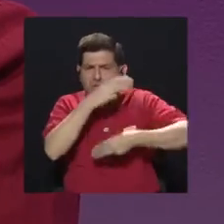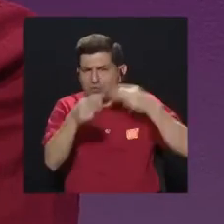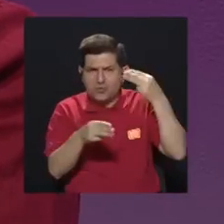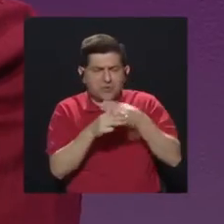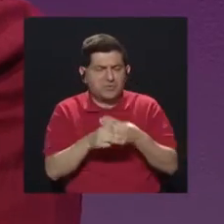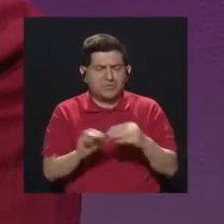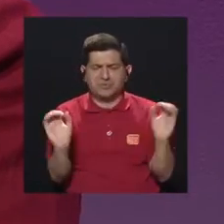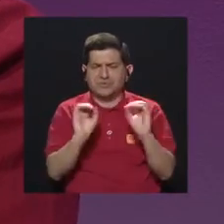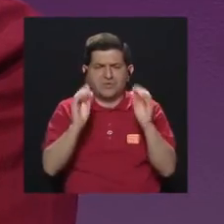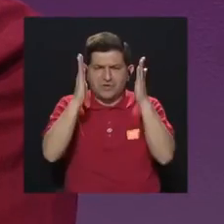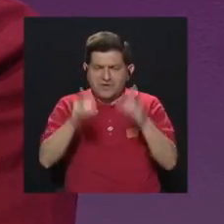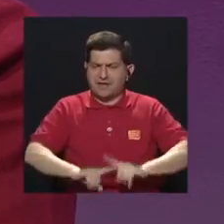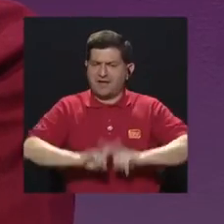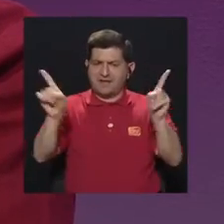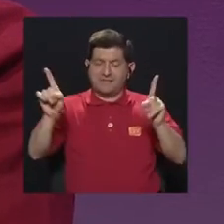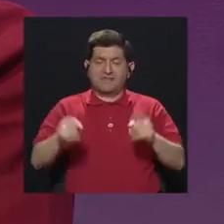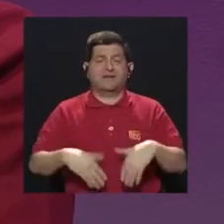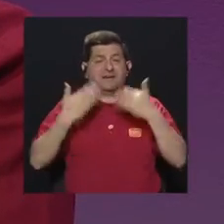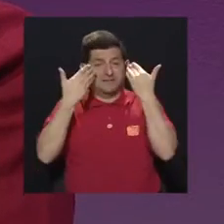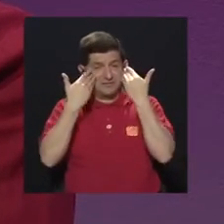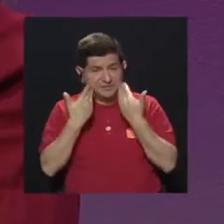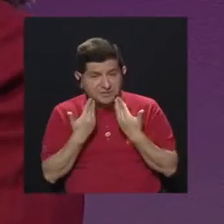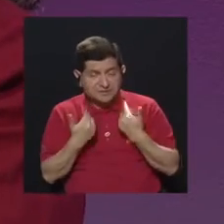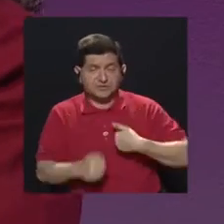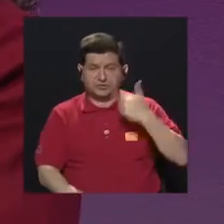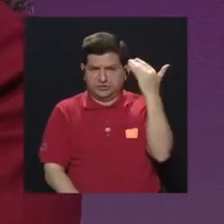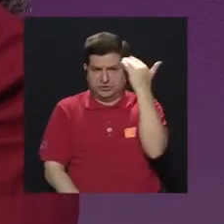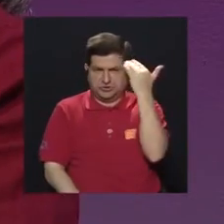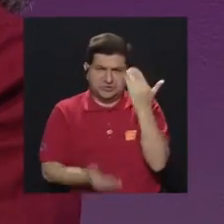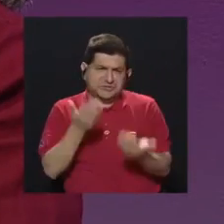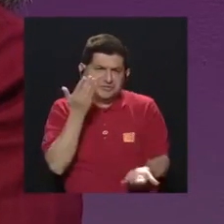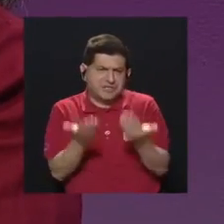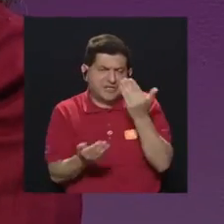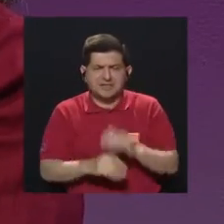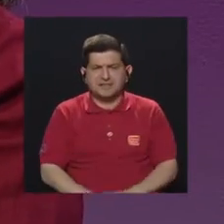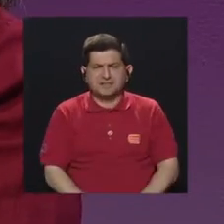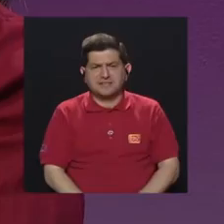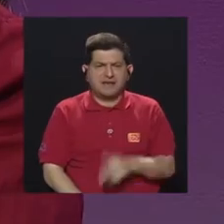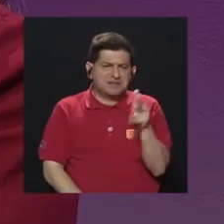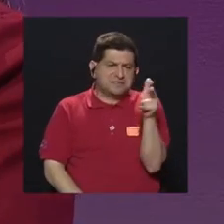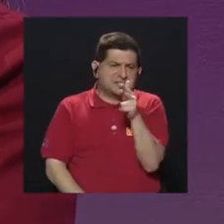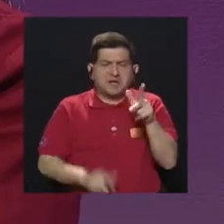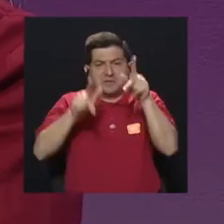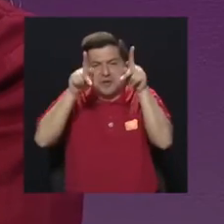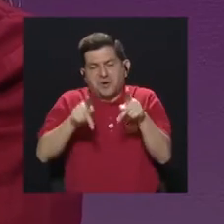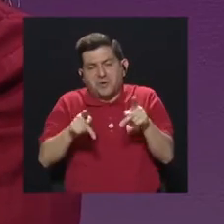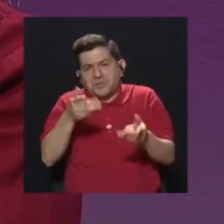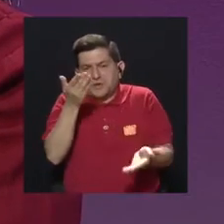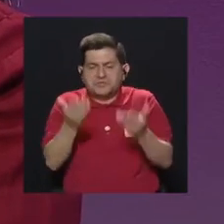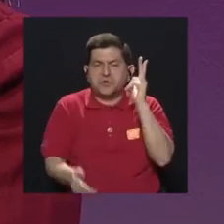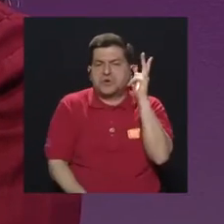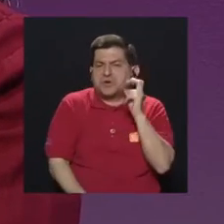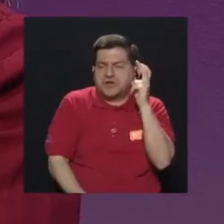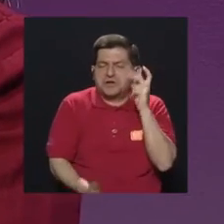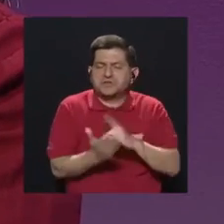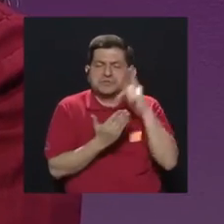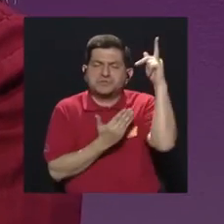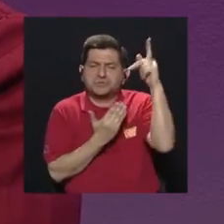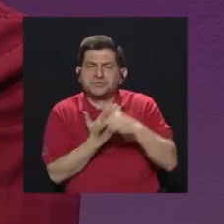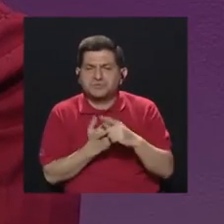excepción lo triste de eso es que yo sé que por ahí tal vez en cámaras o alguna persona que esté escuchando el